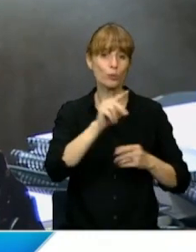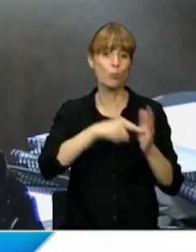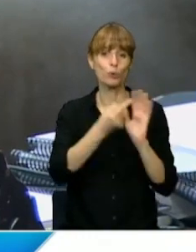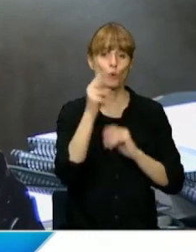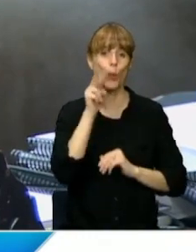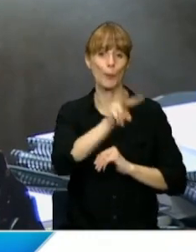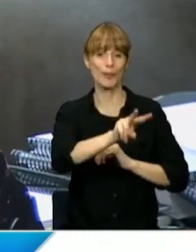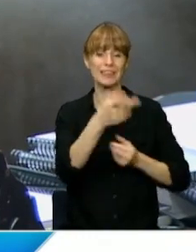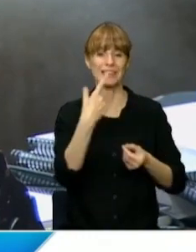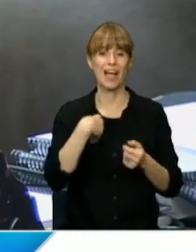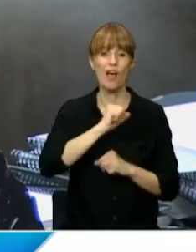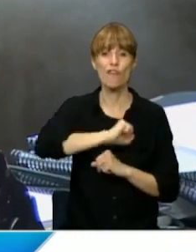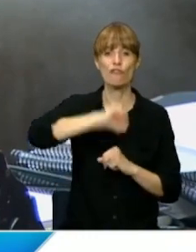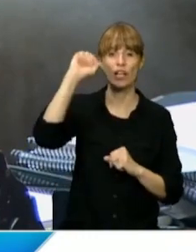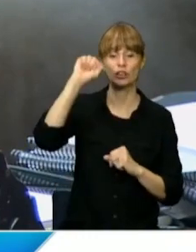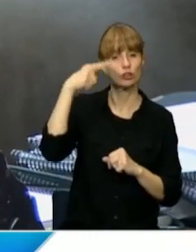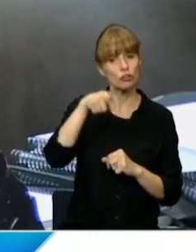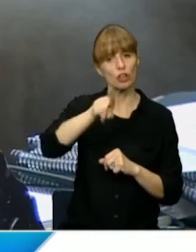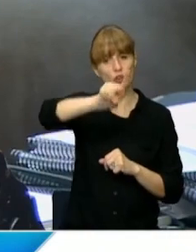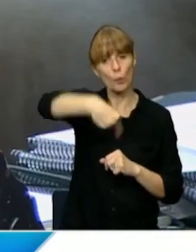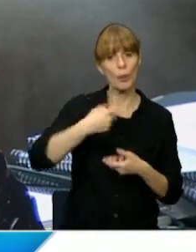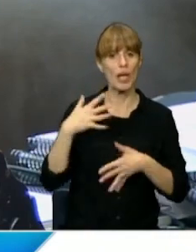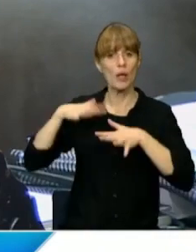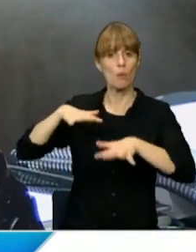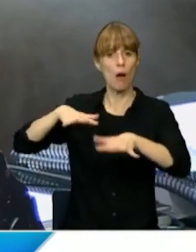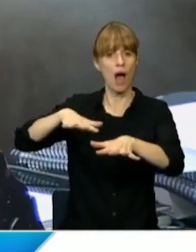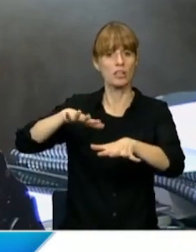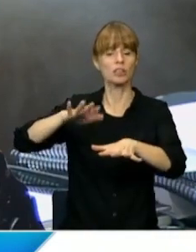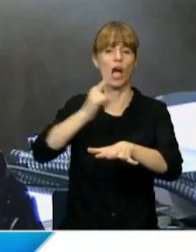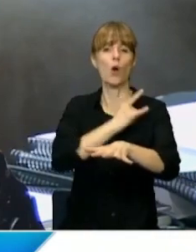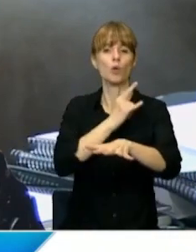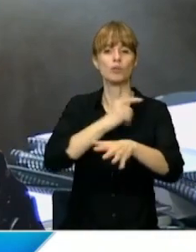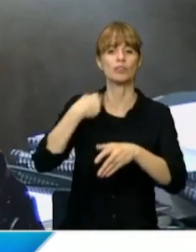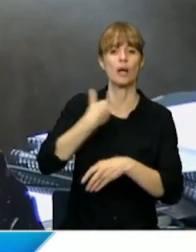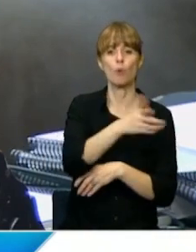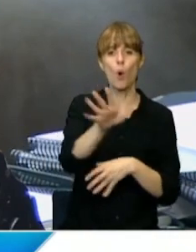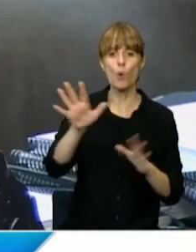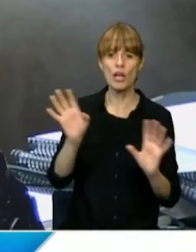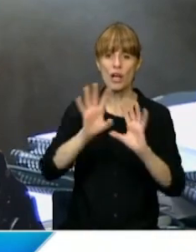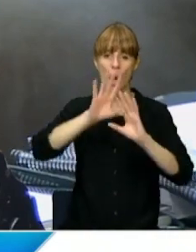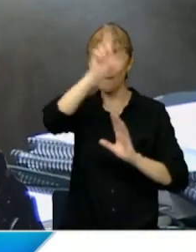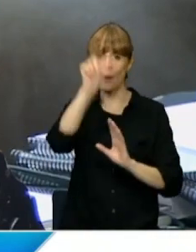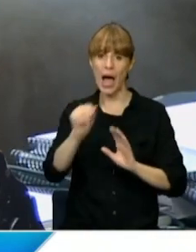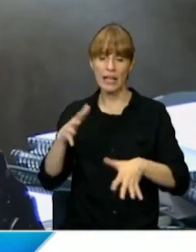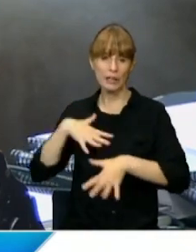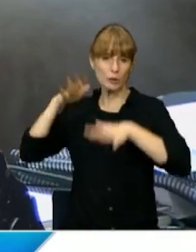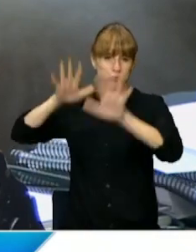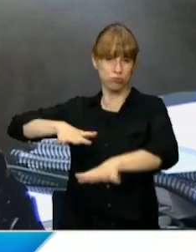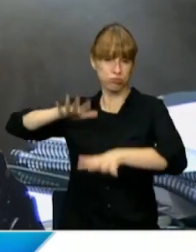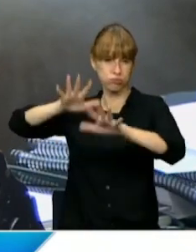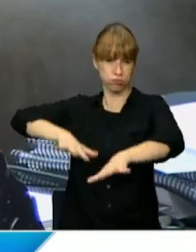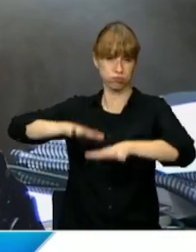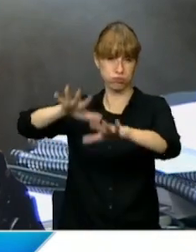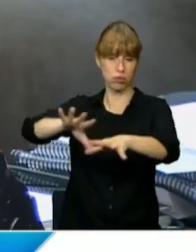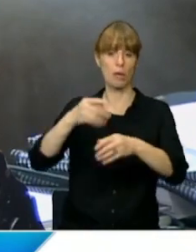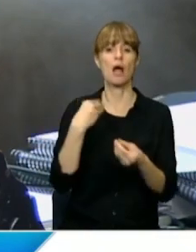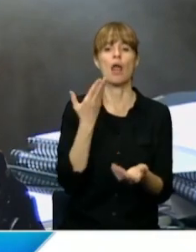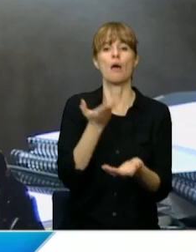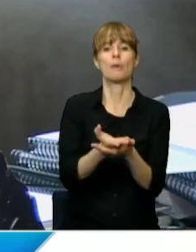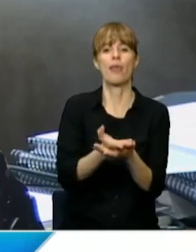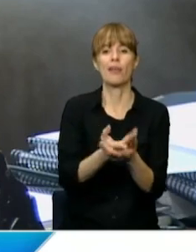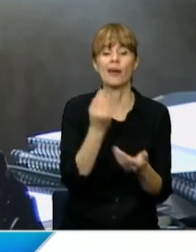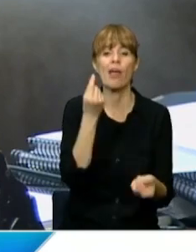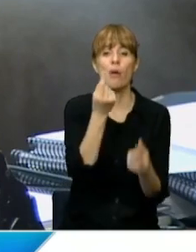hace que tuvimos que hacer una marcha con todas las universidades públicas del país para mendigar frente al oficialismo el dinero